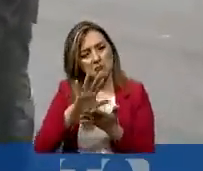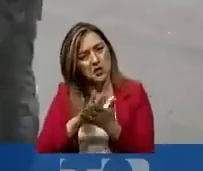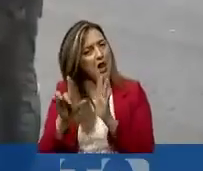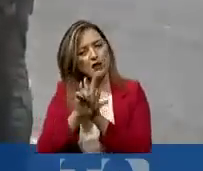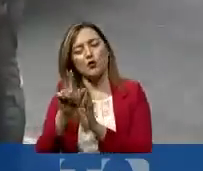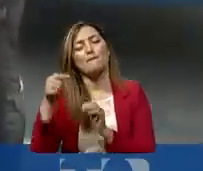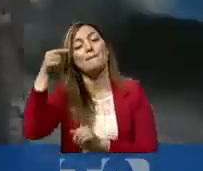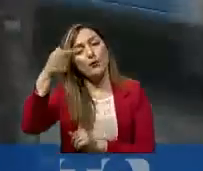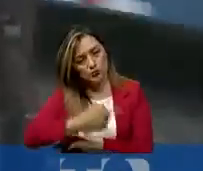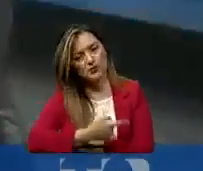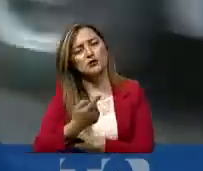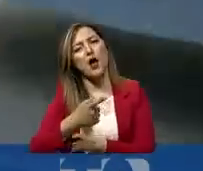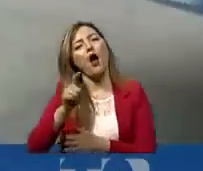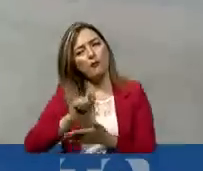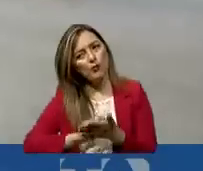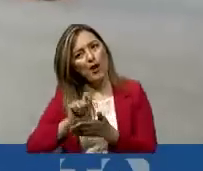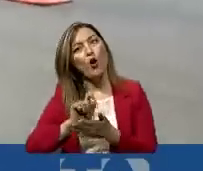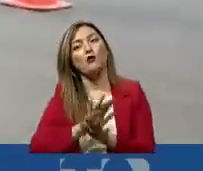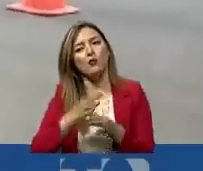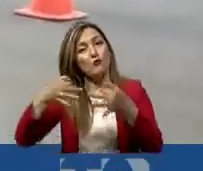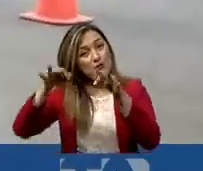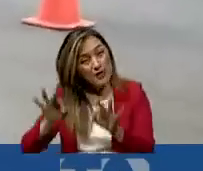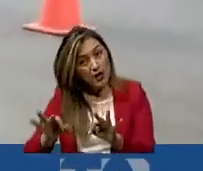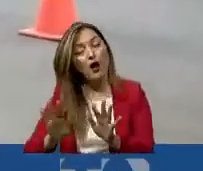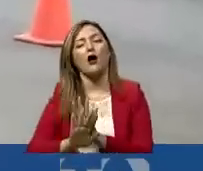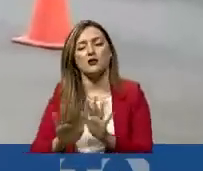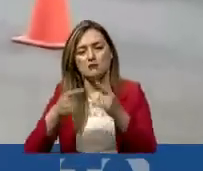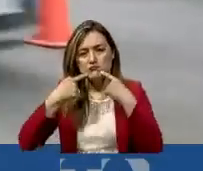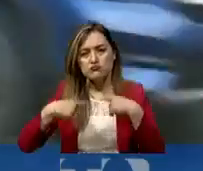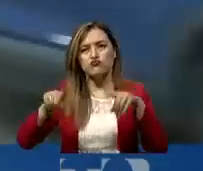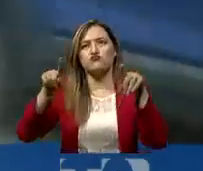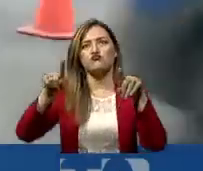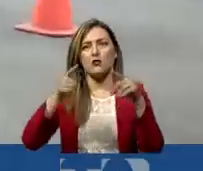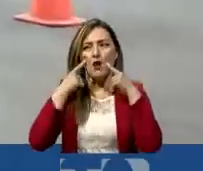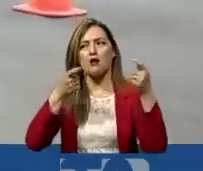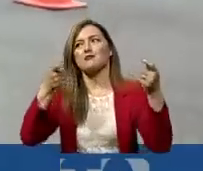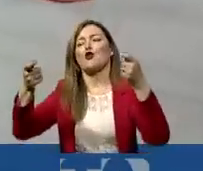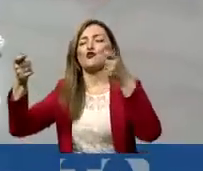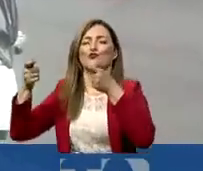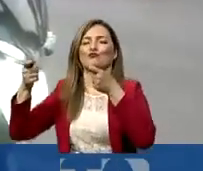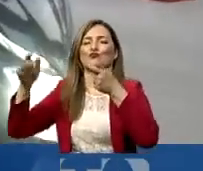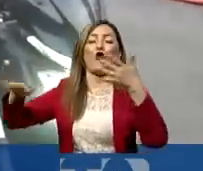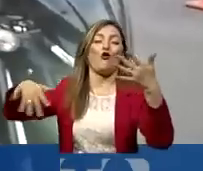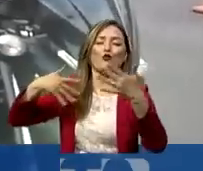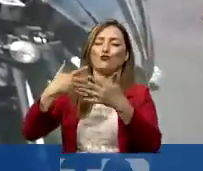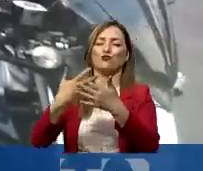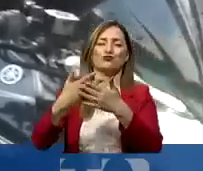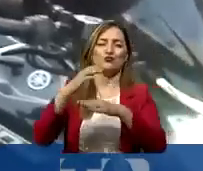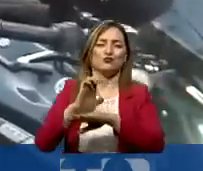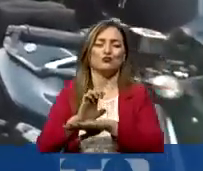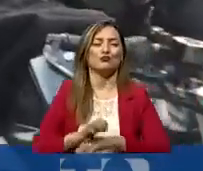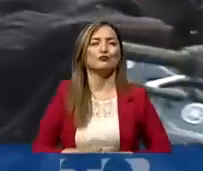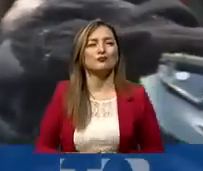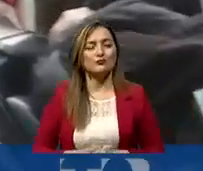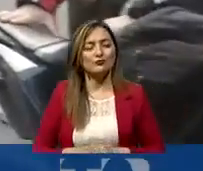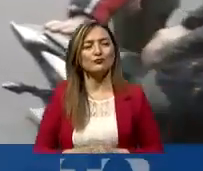los próximos días, en las próximas horas, una vez que el registro oficial ya aprueba esta normativa, pues empieza a regir a nivel